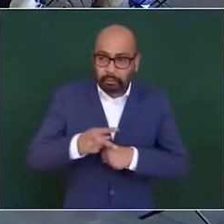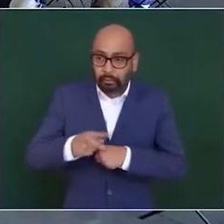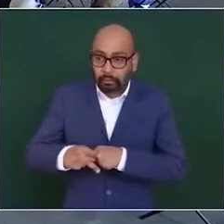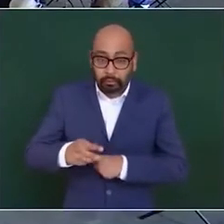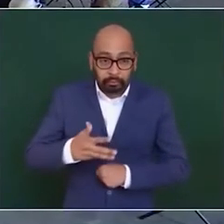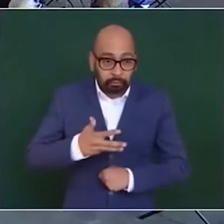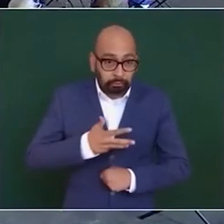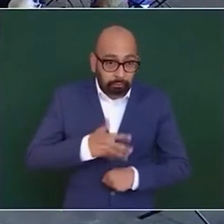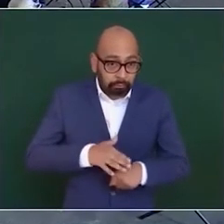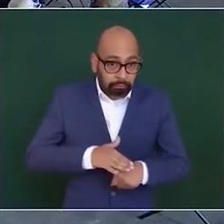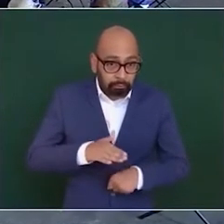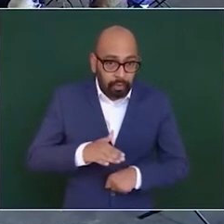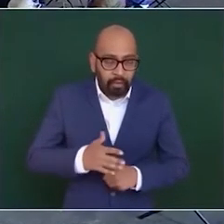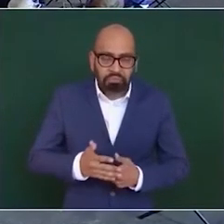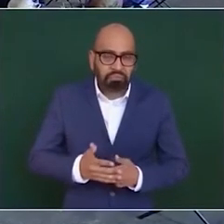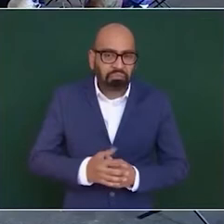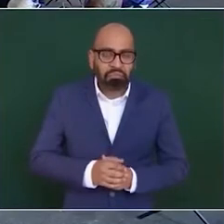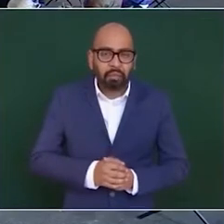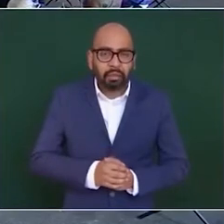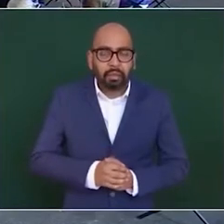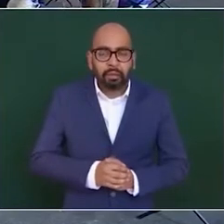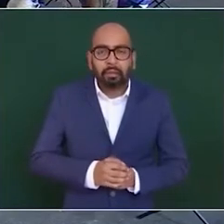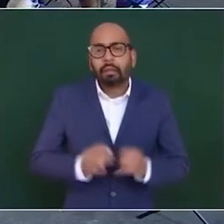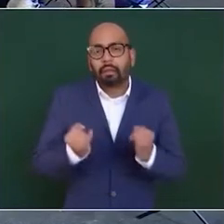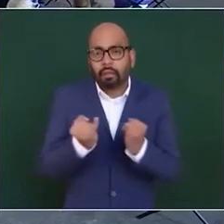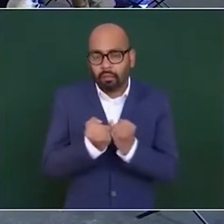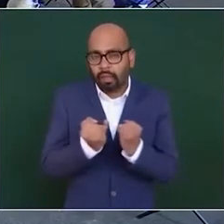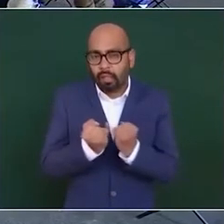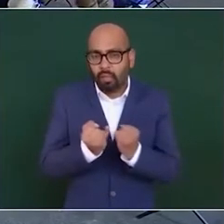o que, como se llegó a decir,